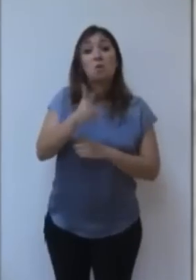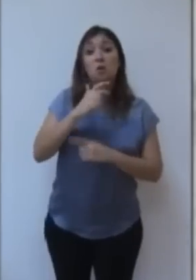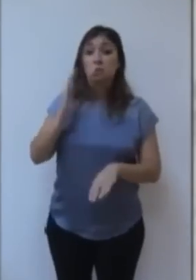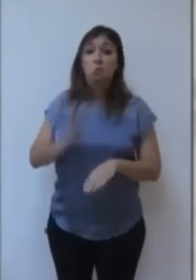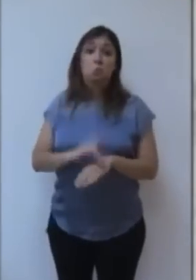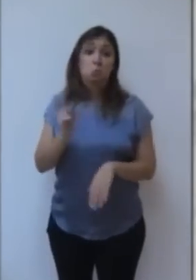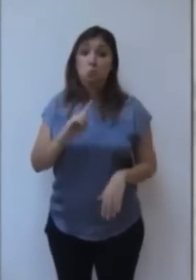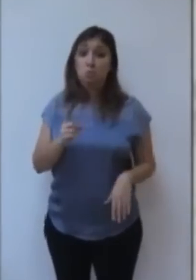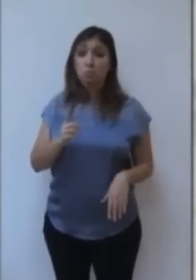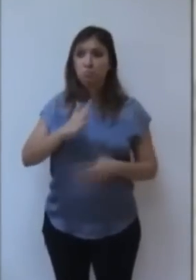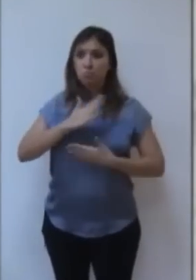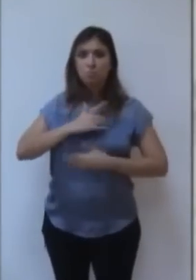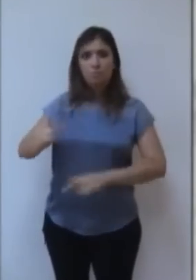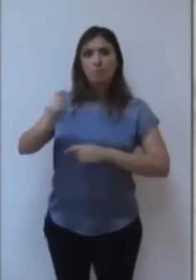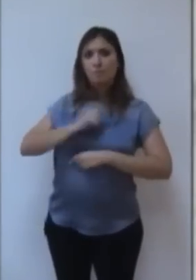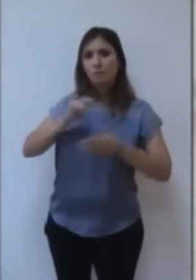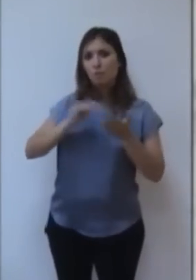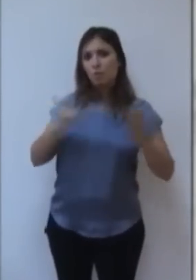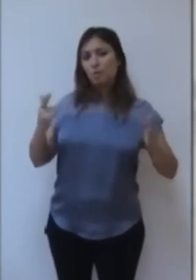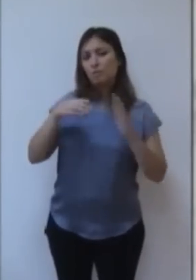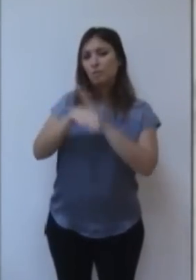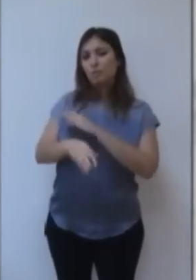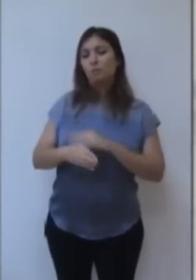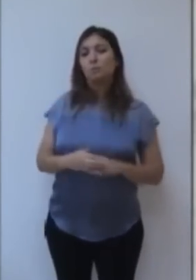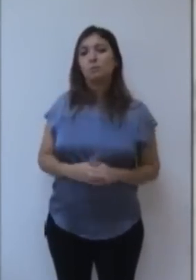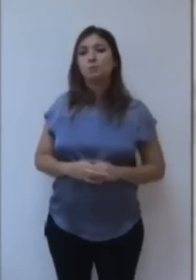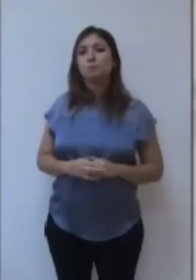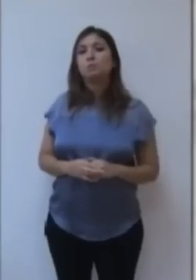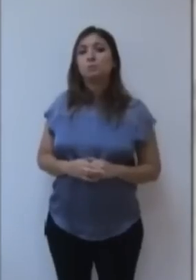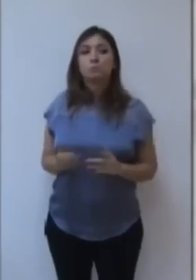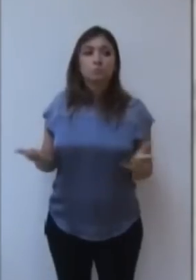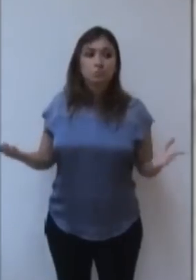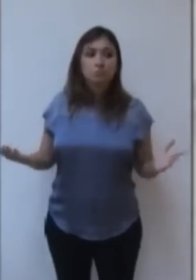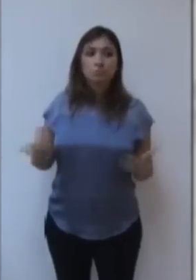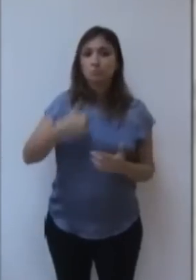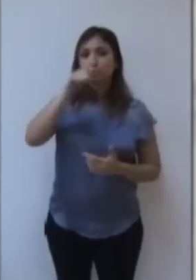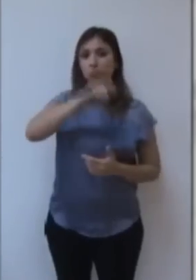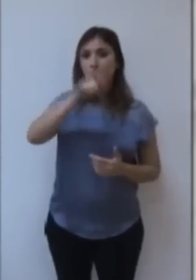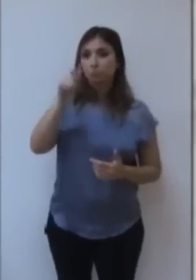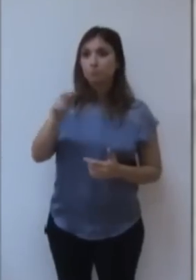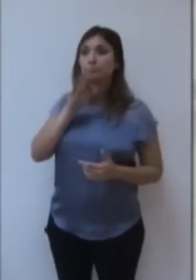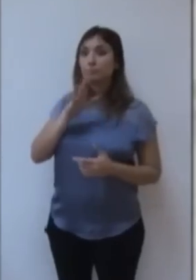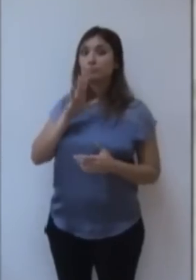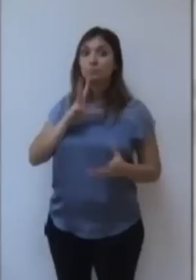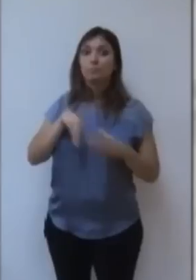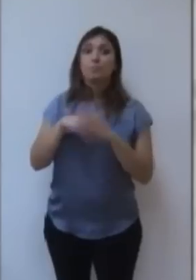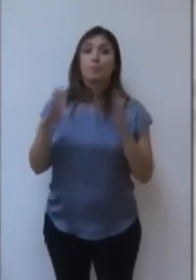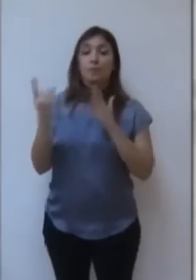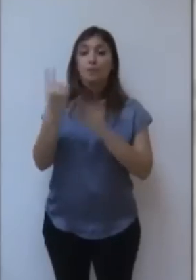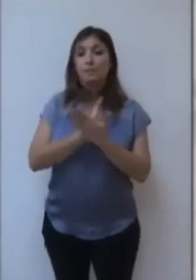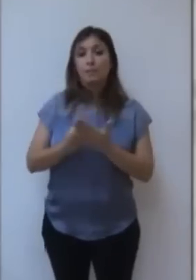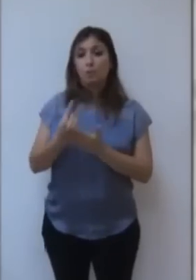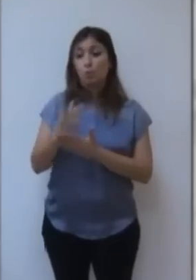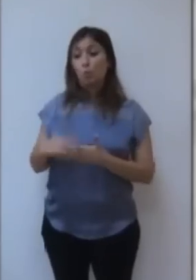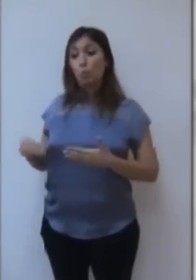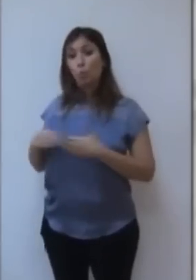que tienen a que hagan tecnologías accesibles, ¿no? Y que las propias personas pues participen en ese diseño, ¿no? Que los